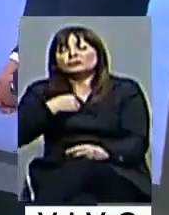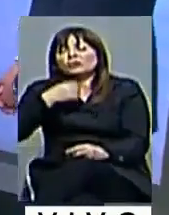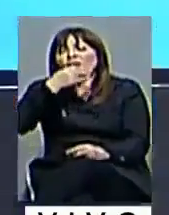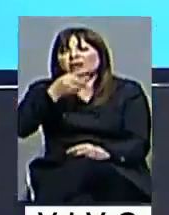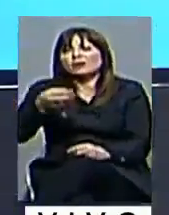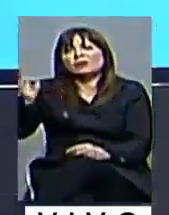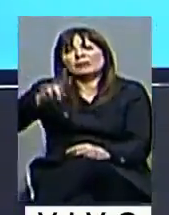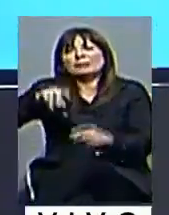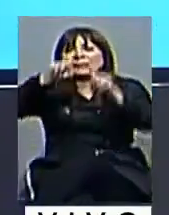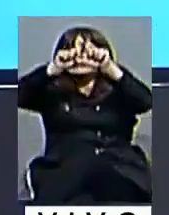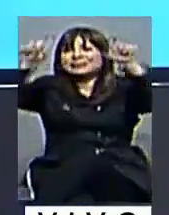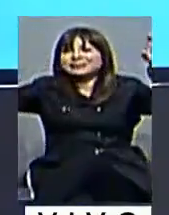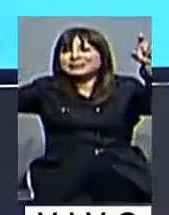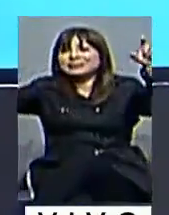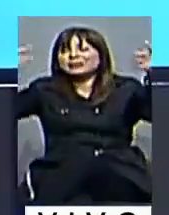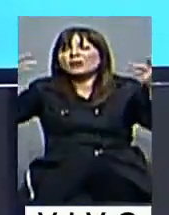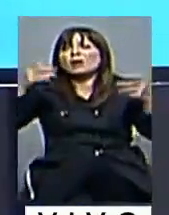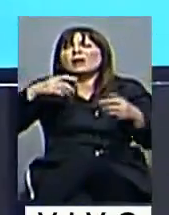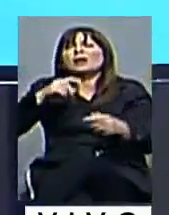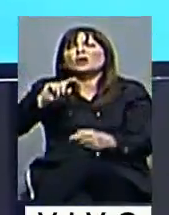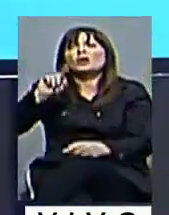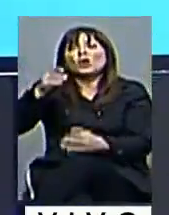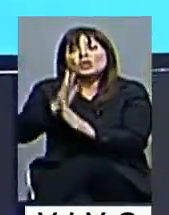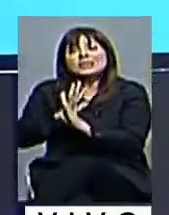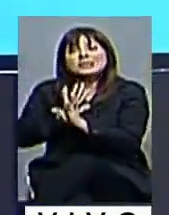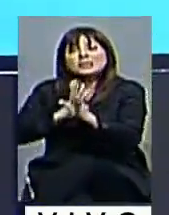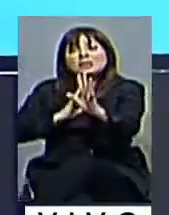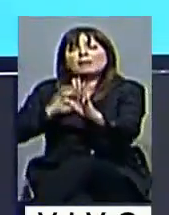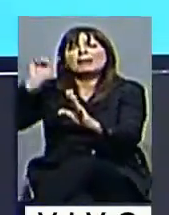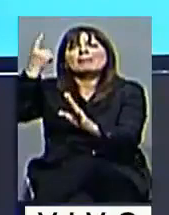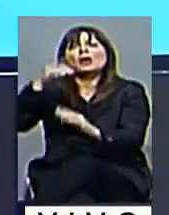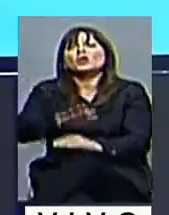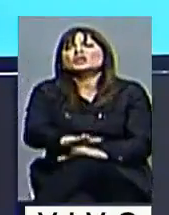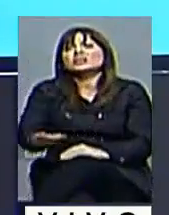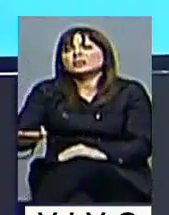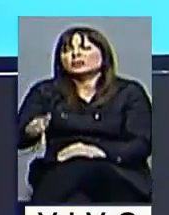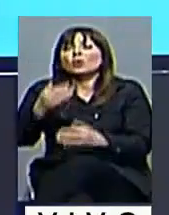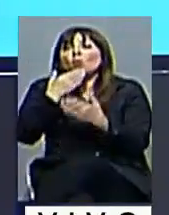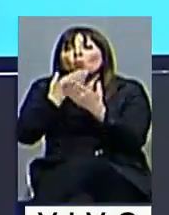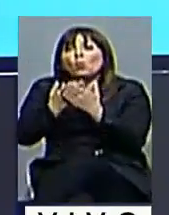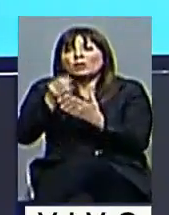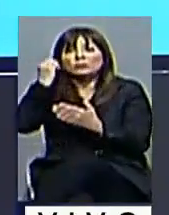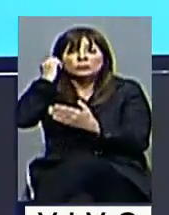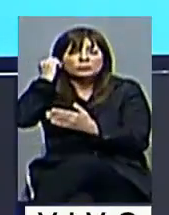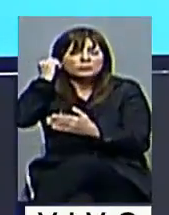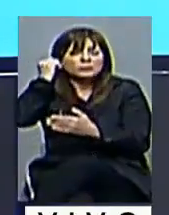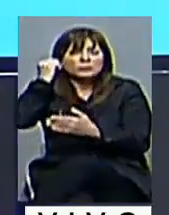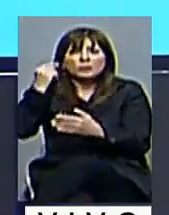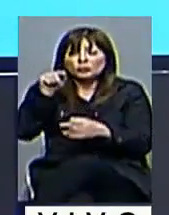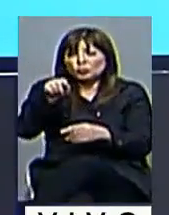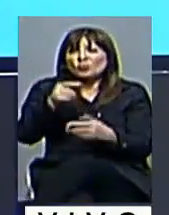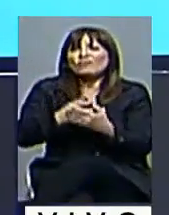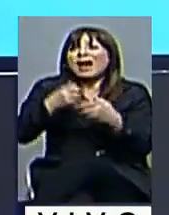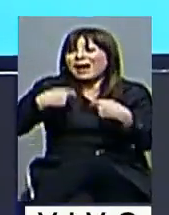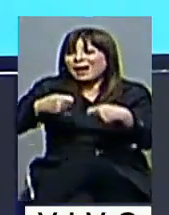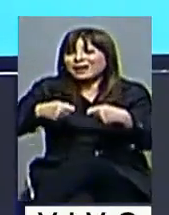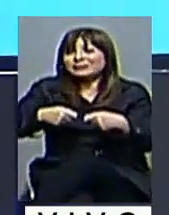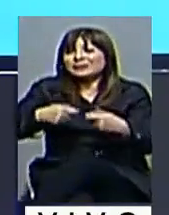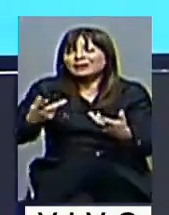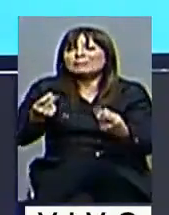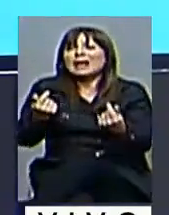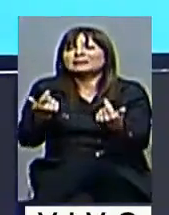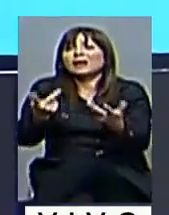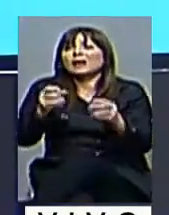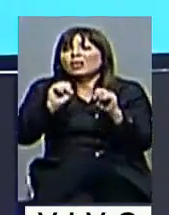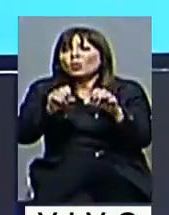tanto Felipe Kast, los niños primero en la fila. Cuando tú vas a gastar plata en educación, empecemos al principio de la educación temprana. Es lo